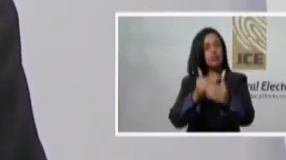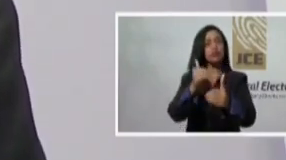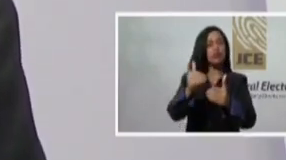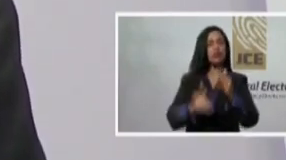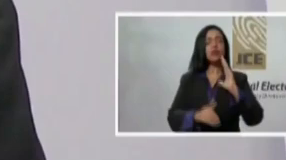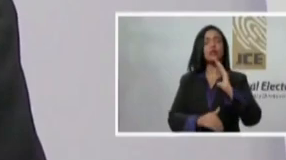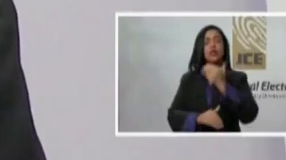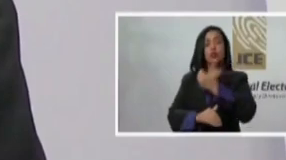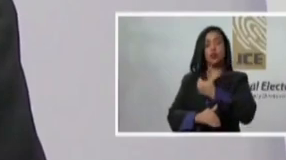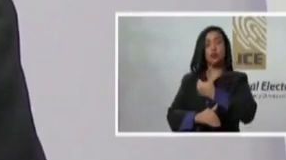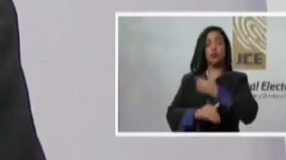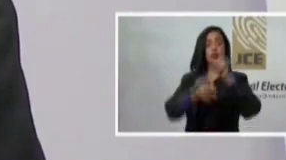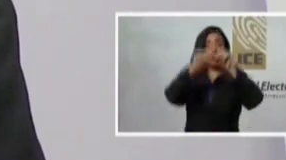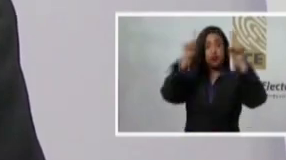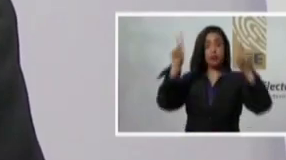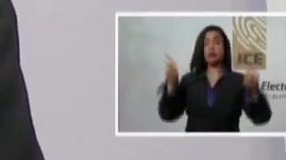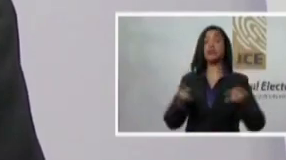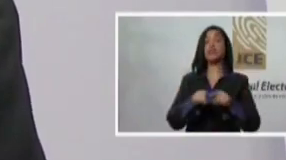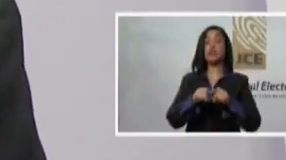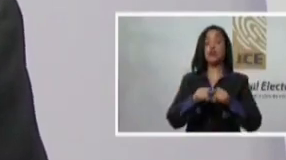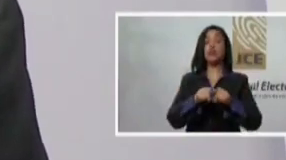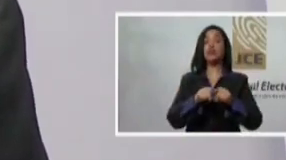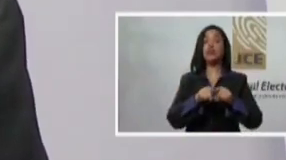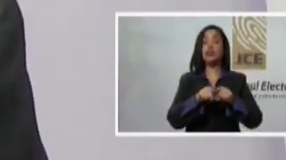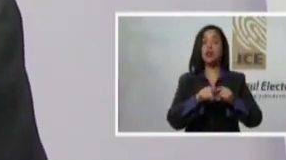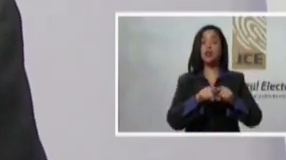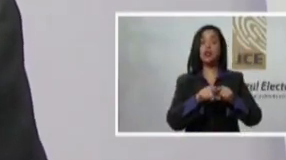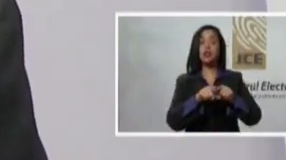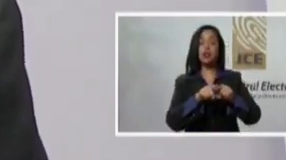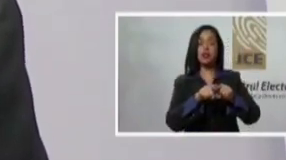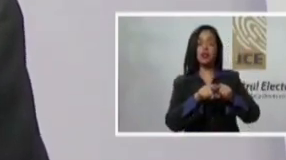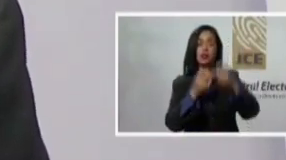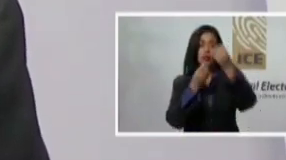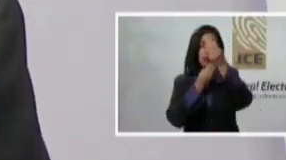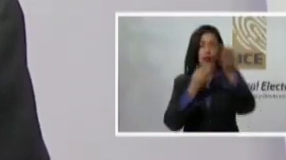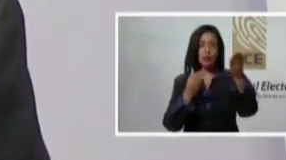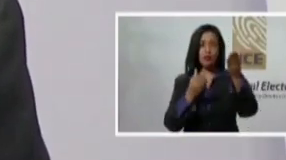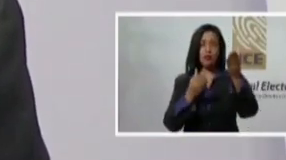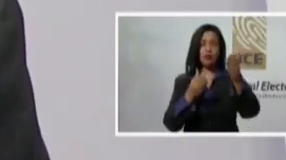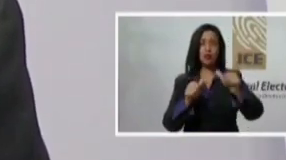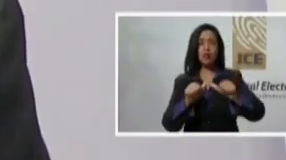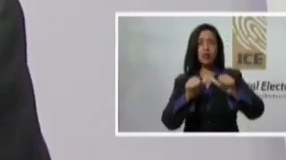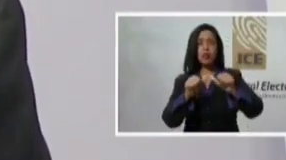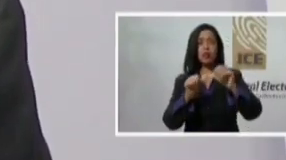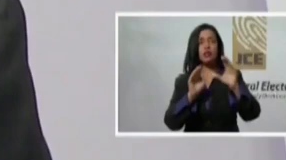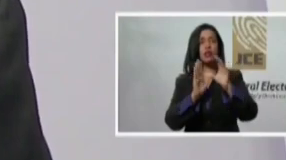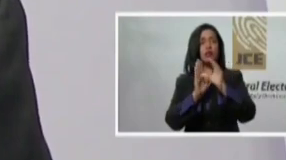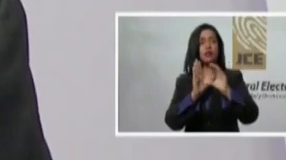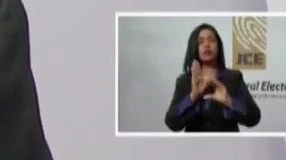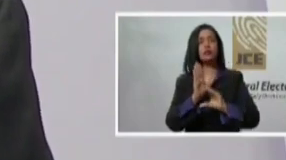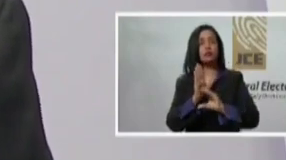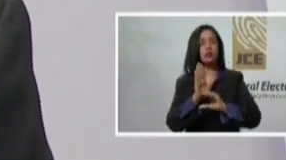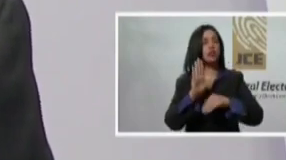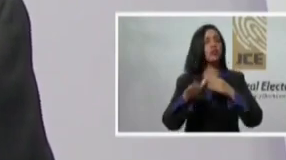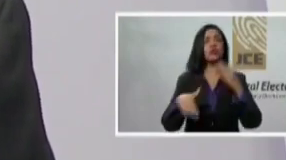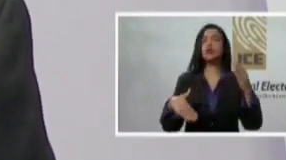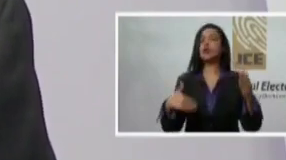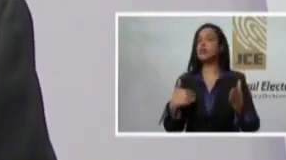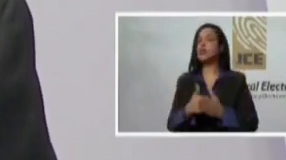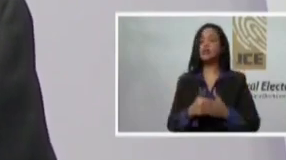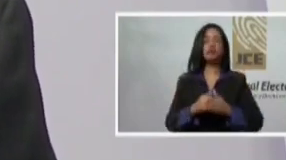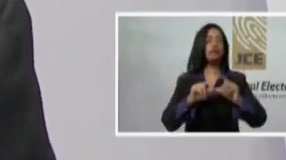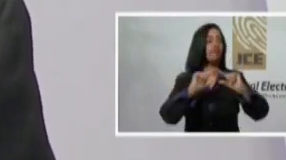pantallas a través de la información servida por la institución a todos los